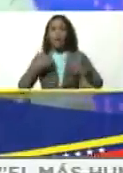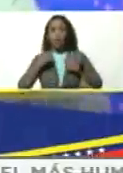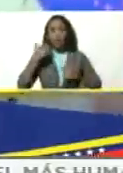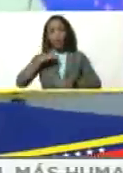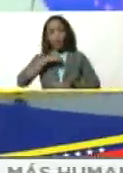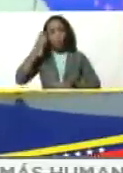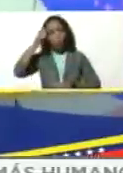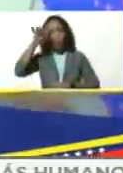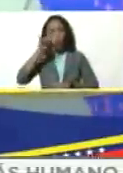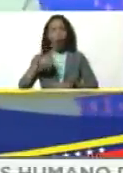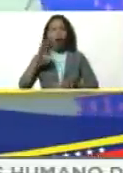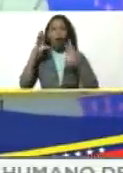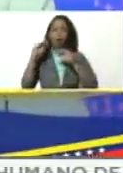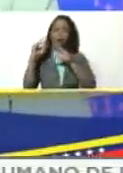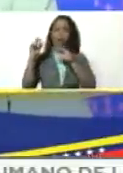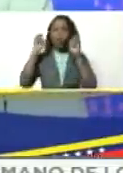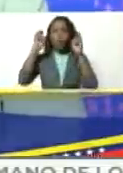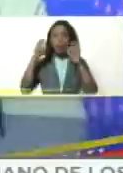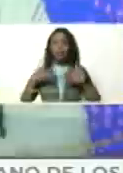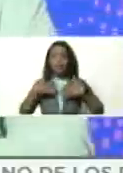pueblo.